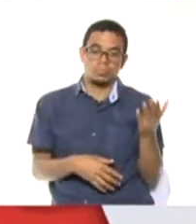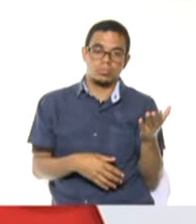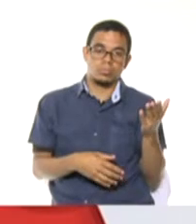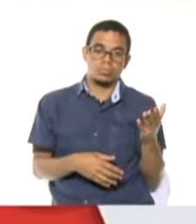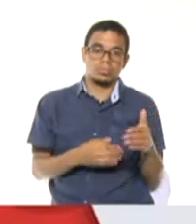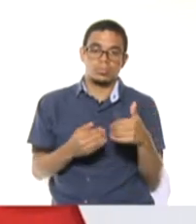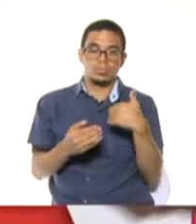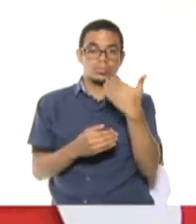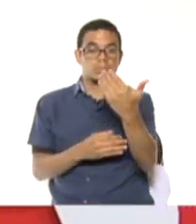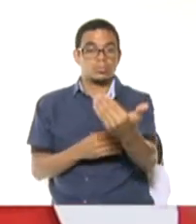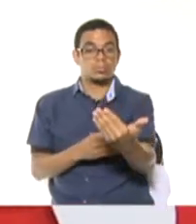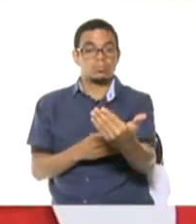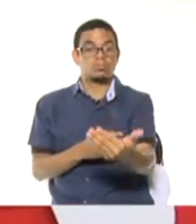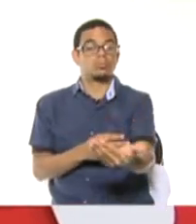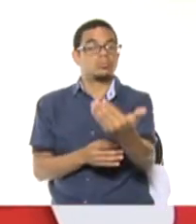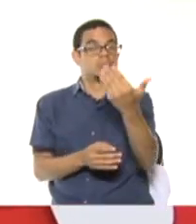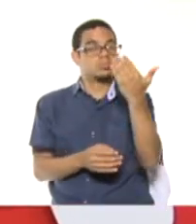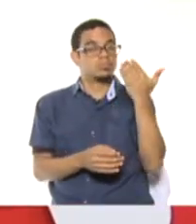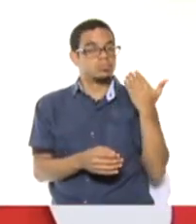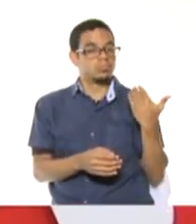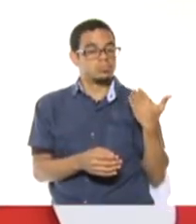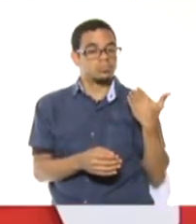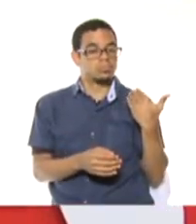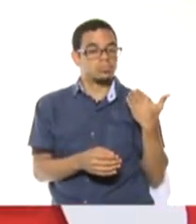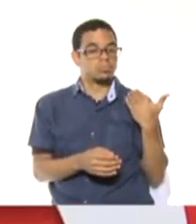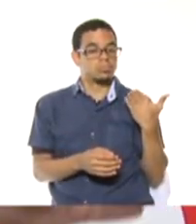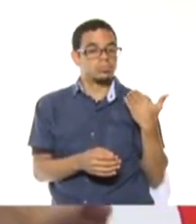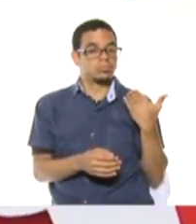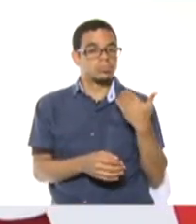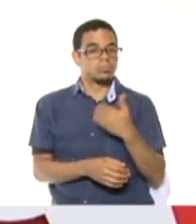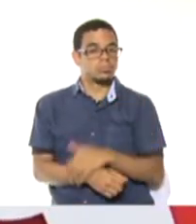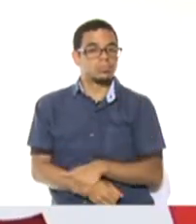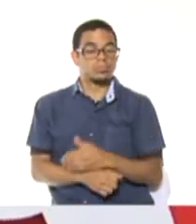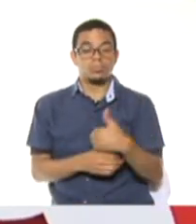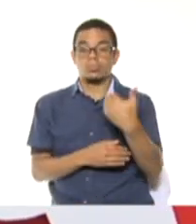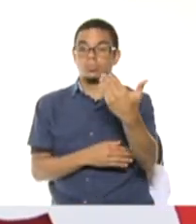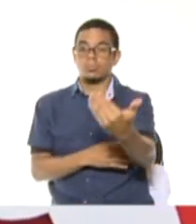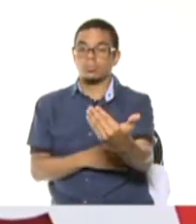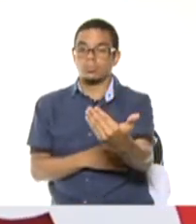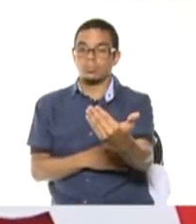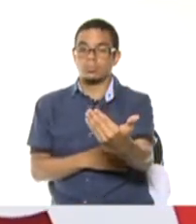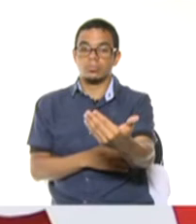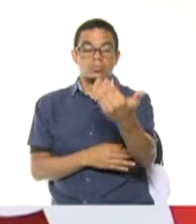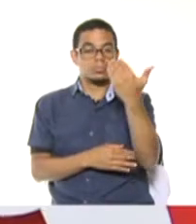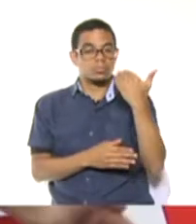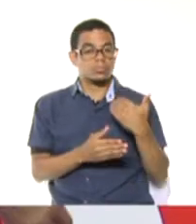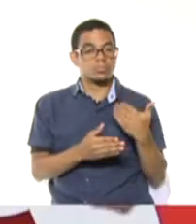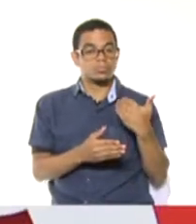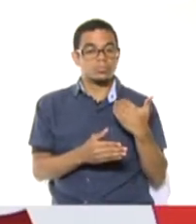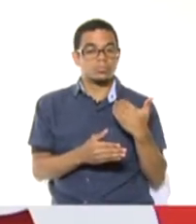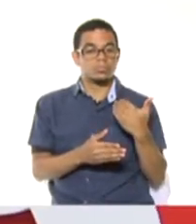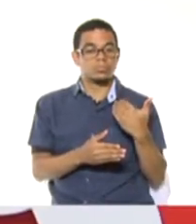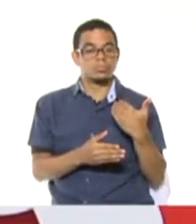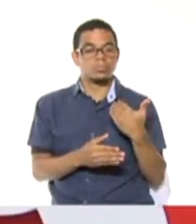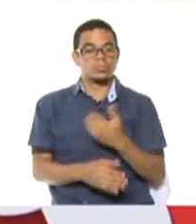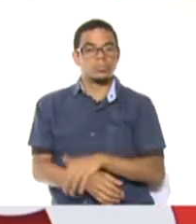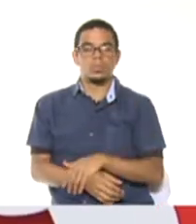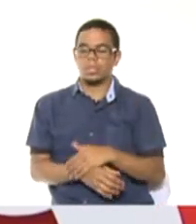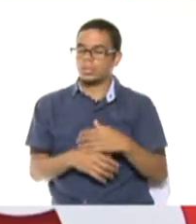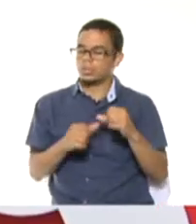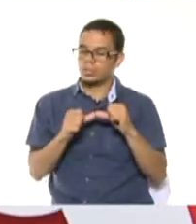lado, al otro, adelante, atrás, adelante, atrás.